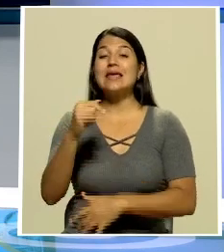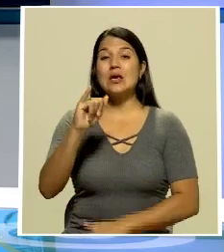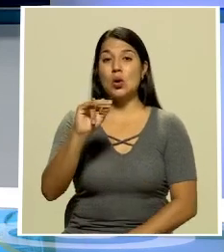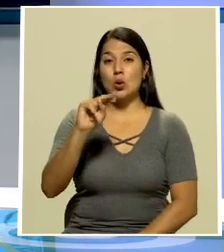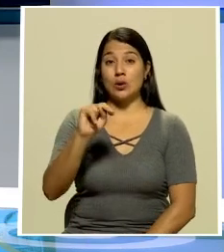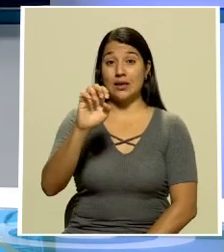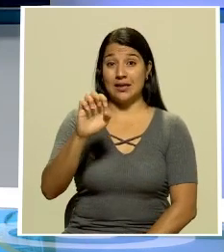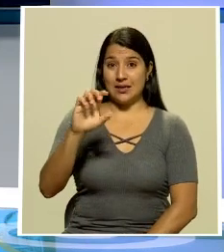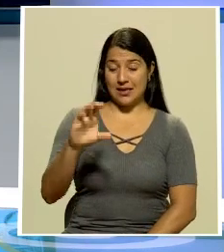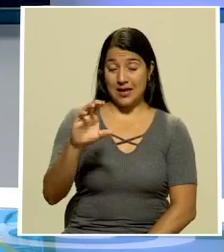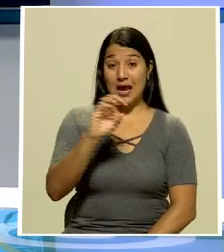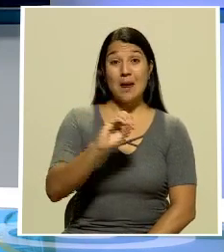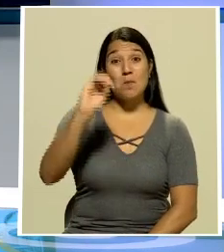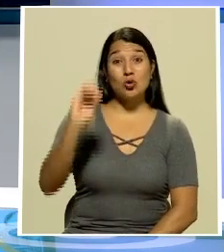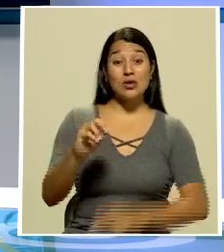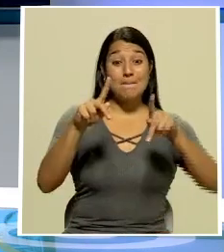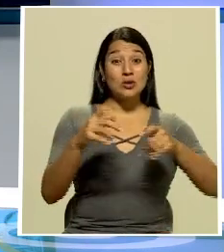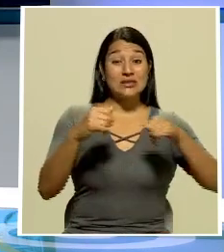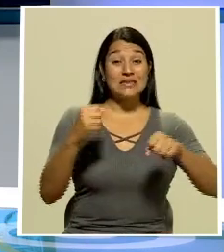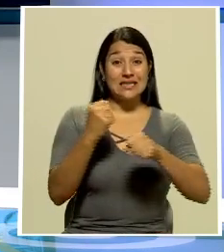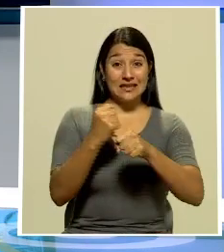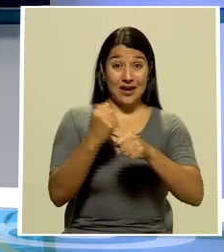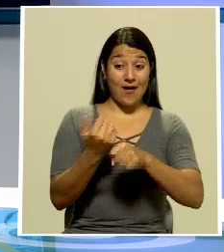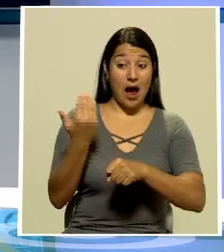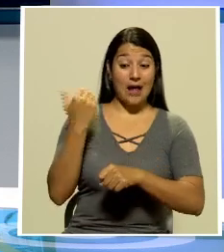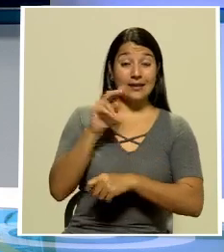el desempleo en Costa Rica pasó de un